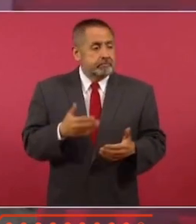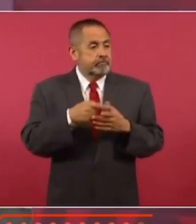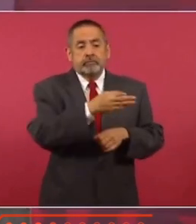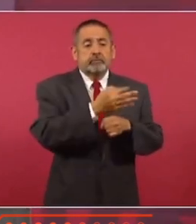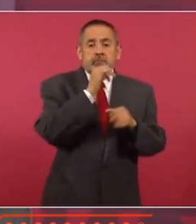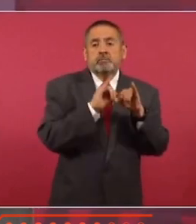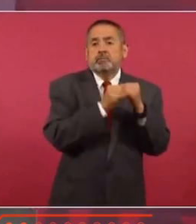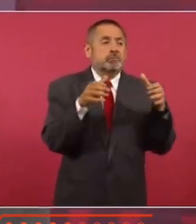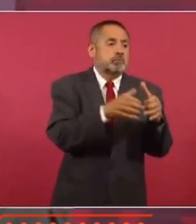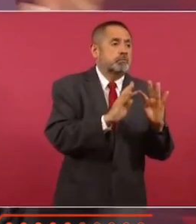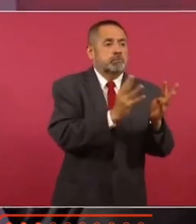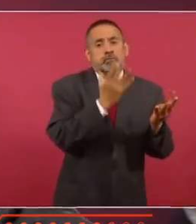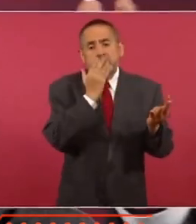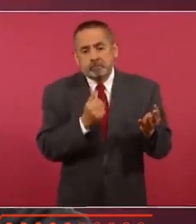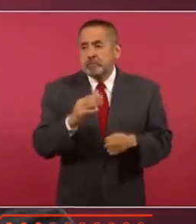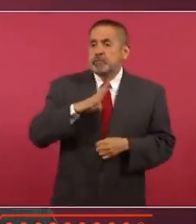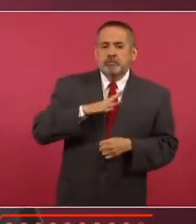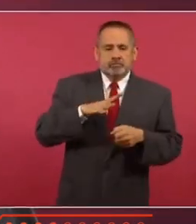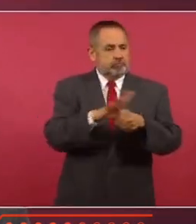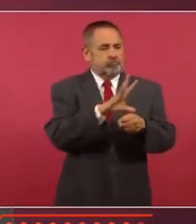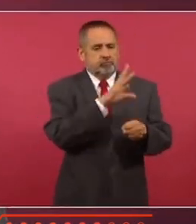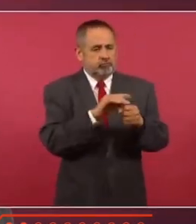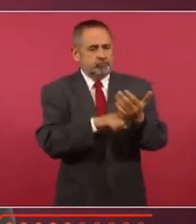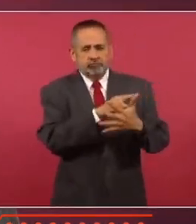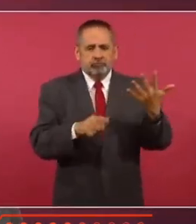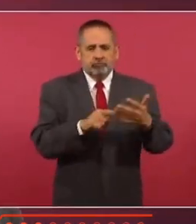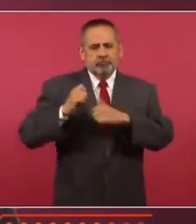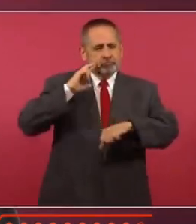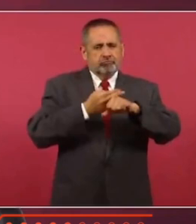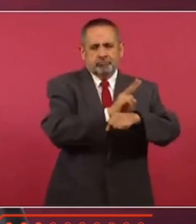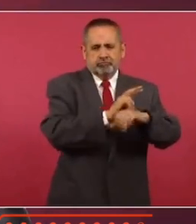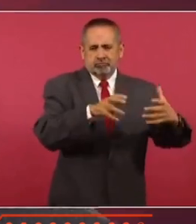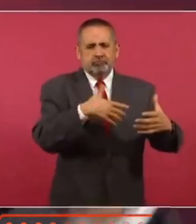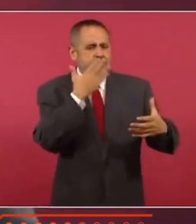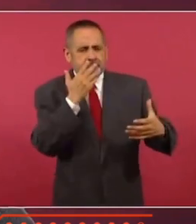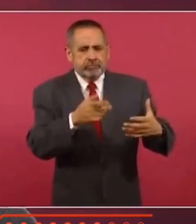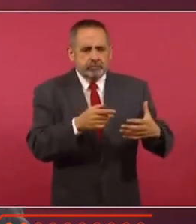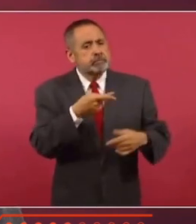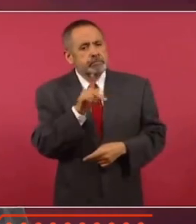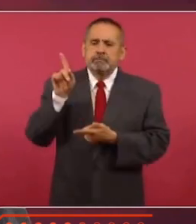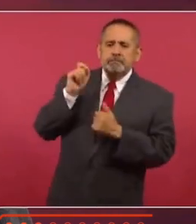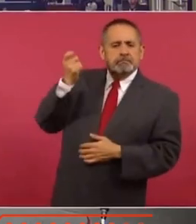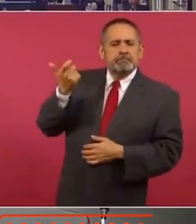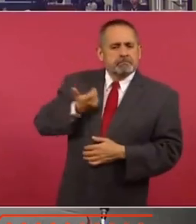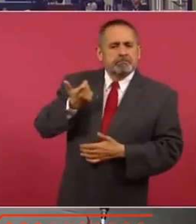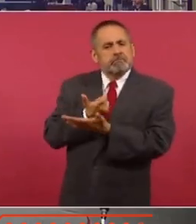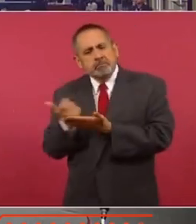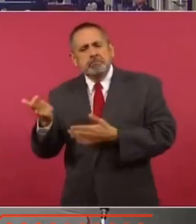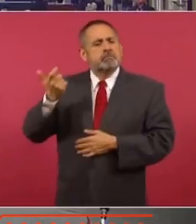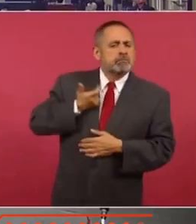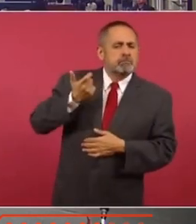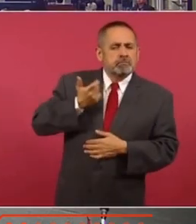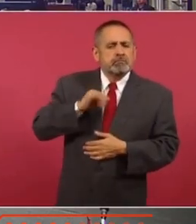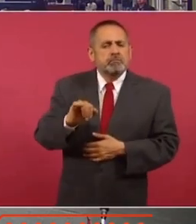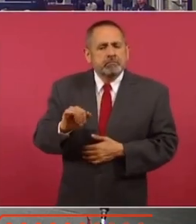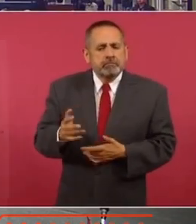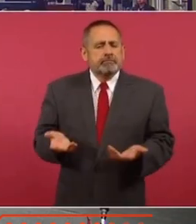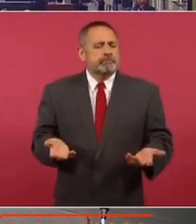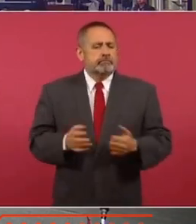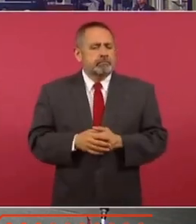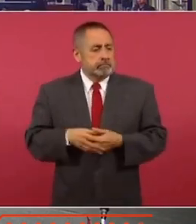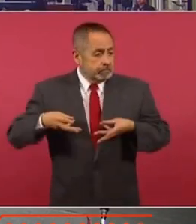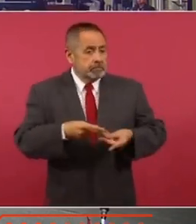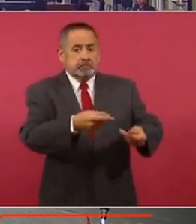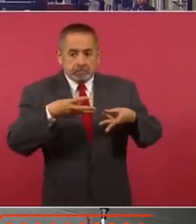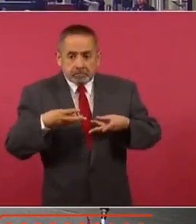pueden sesionar, porque no tienen a los consejeros, pero sí están cobrando, se está